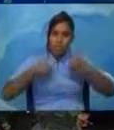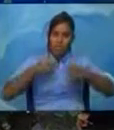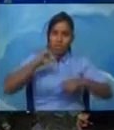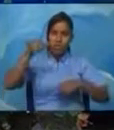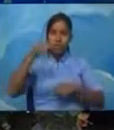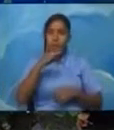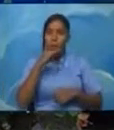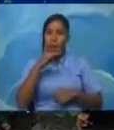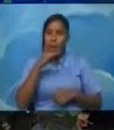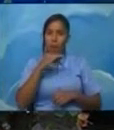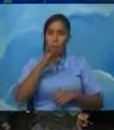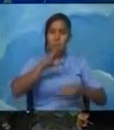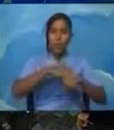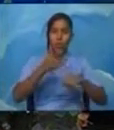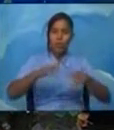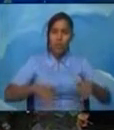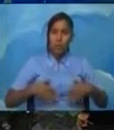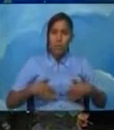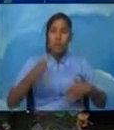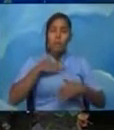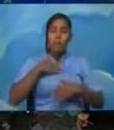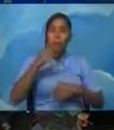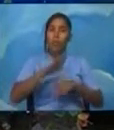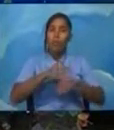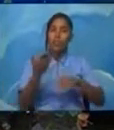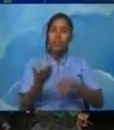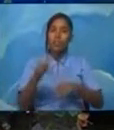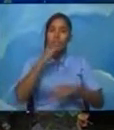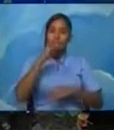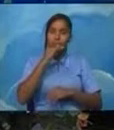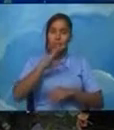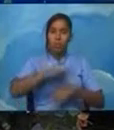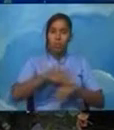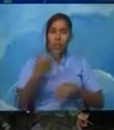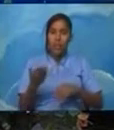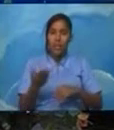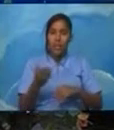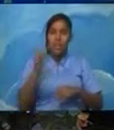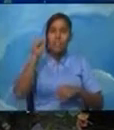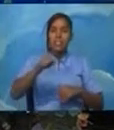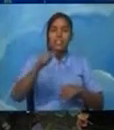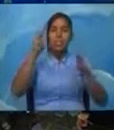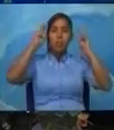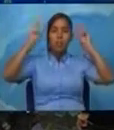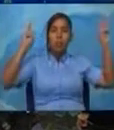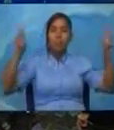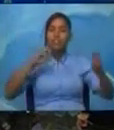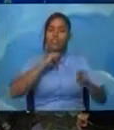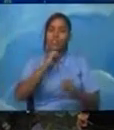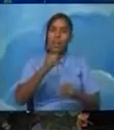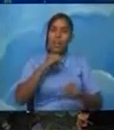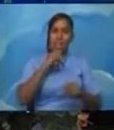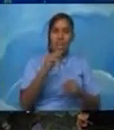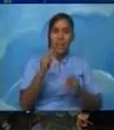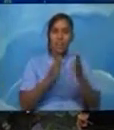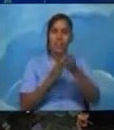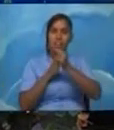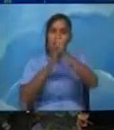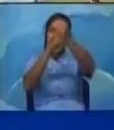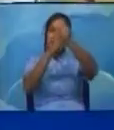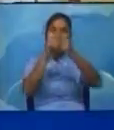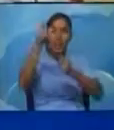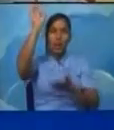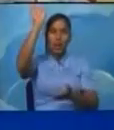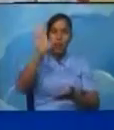puso bravo también contra mí. ¿Por qué se puso bravo contra Moisés? Si Moisés era el vaquiano, Moisés era